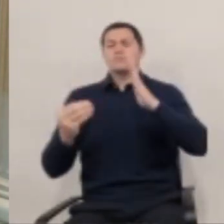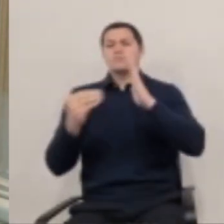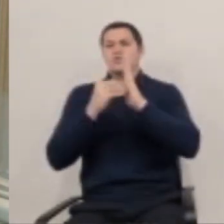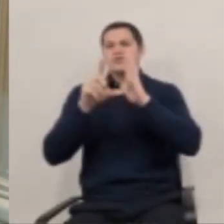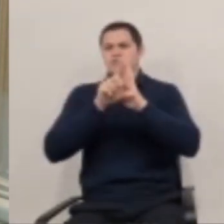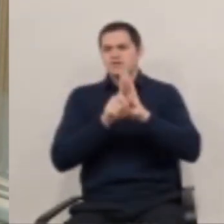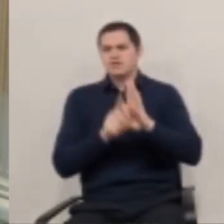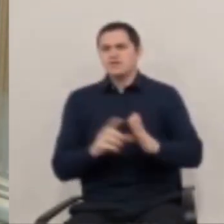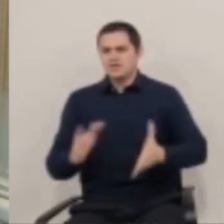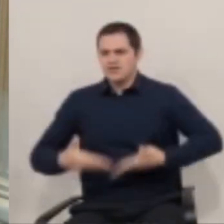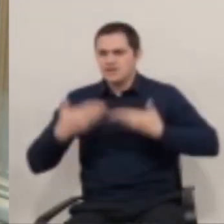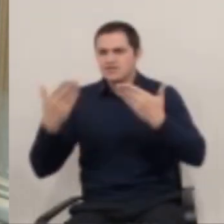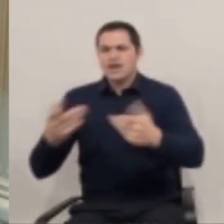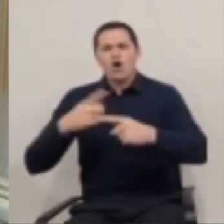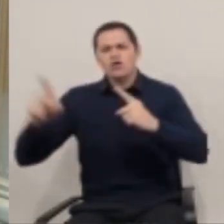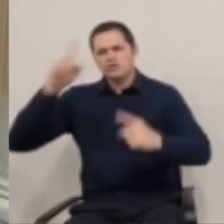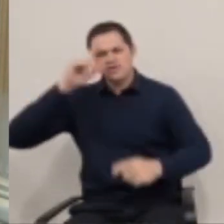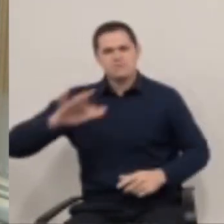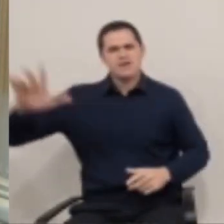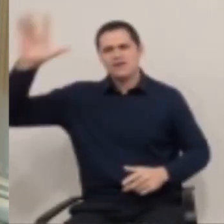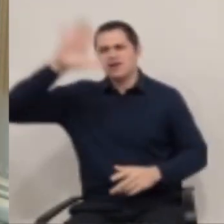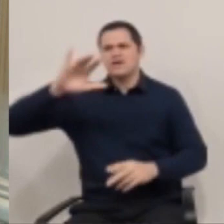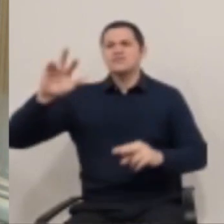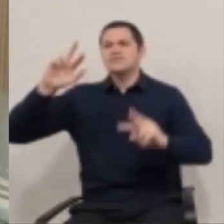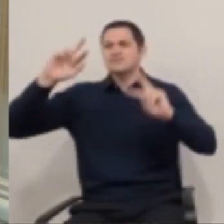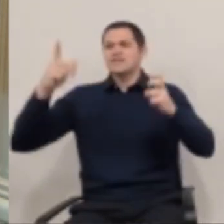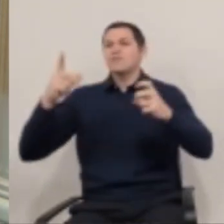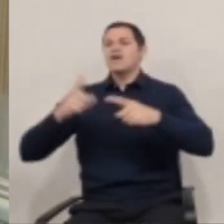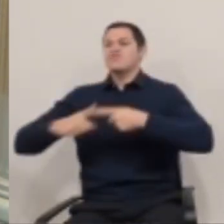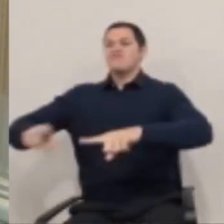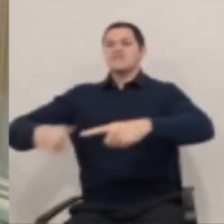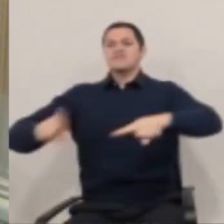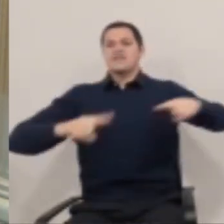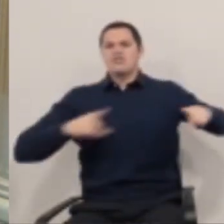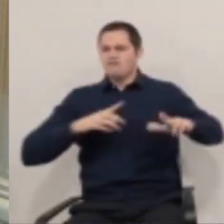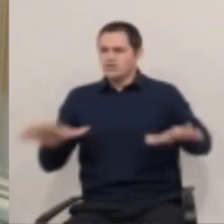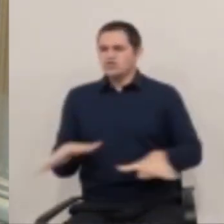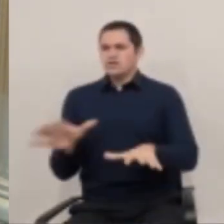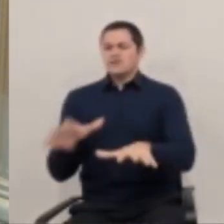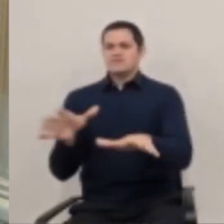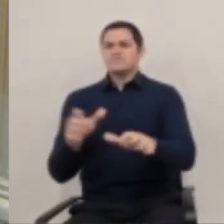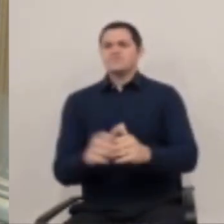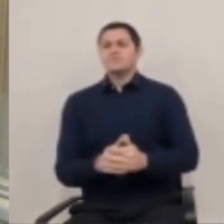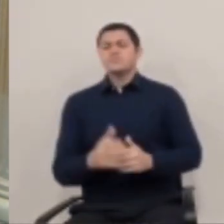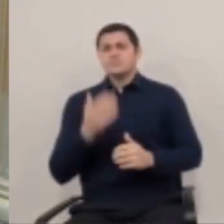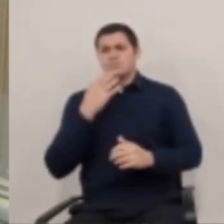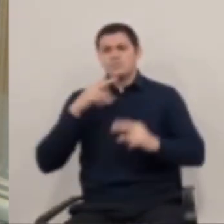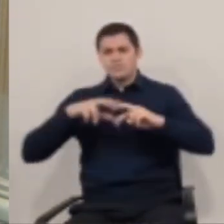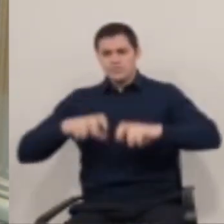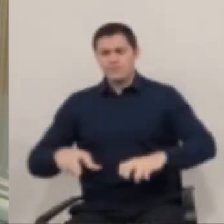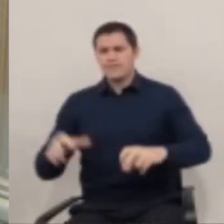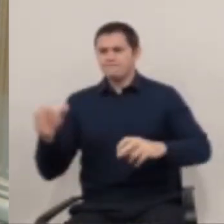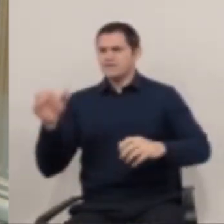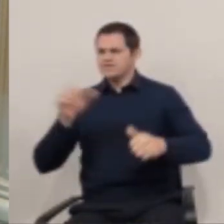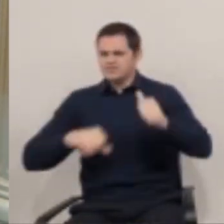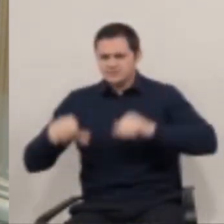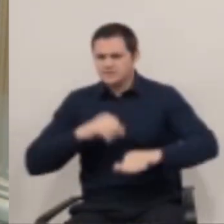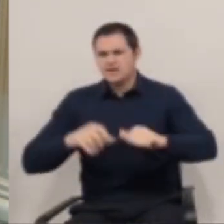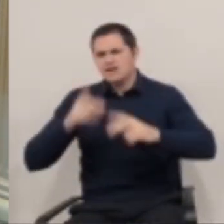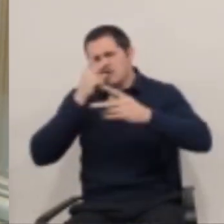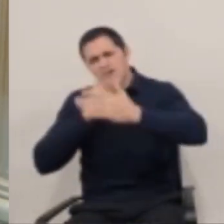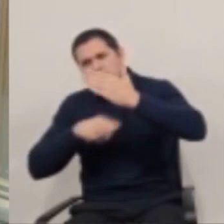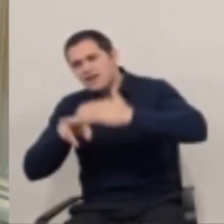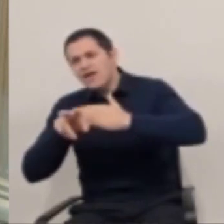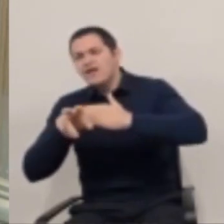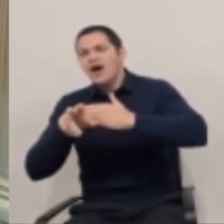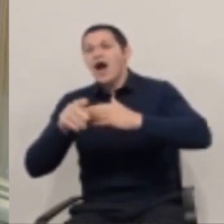construir otros imaginarios desde la diversidad funcional, el acceso a la creación artística y científica con el fin de entregar miradas hasta ahora casi